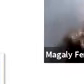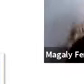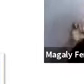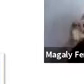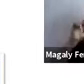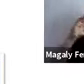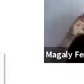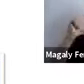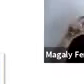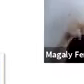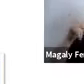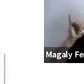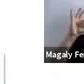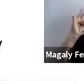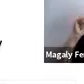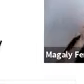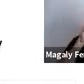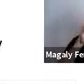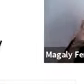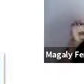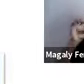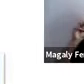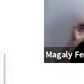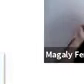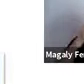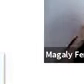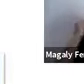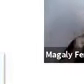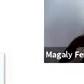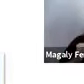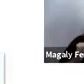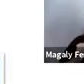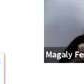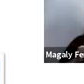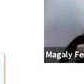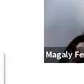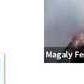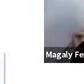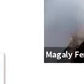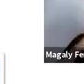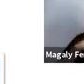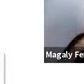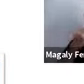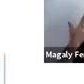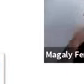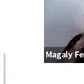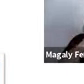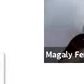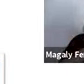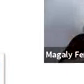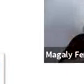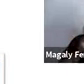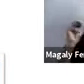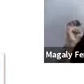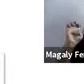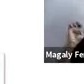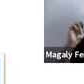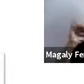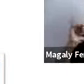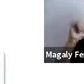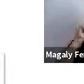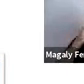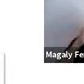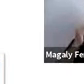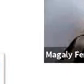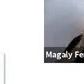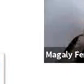y unas emisiones por debajo. Aunque no tenemos muchos datos de emisiones de carbono subnacionales, pero